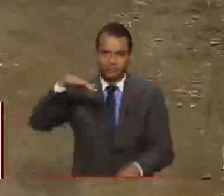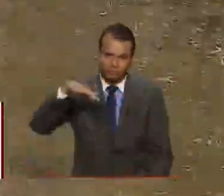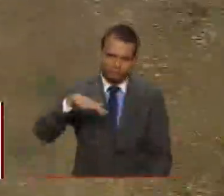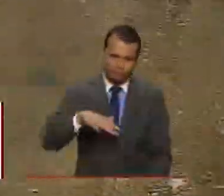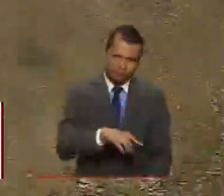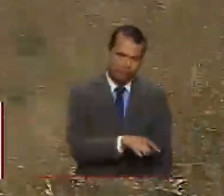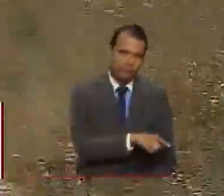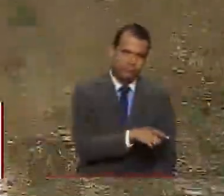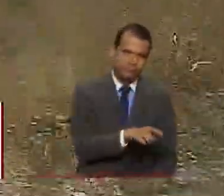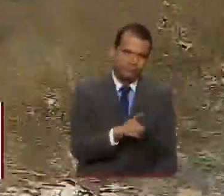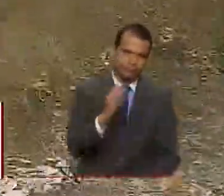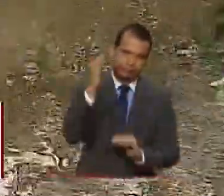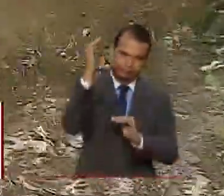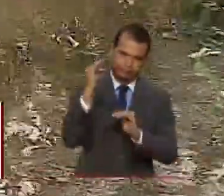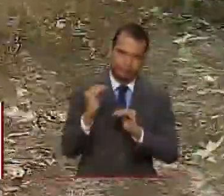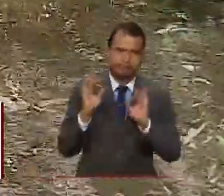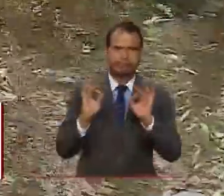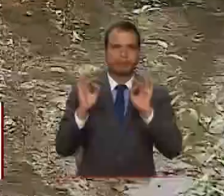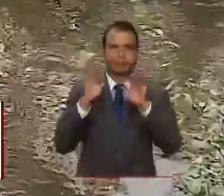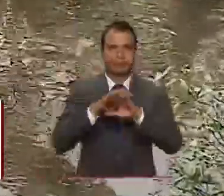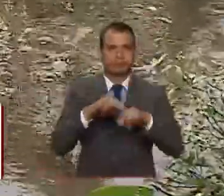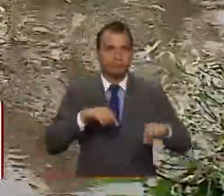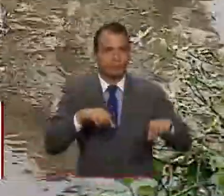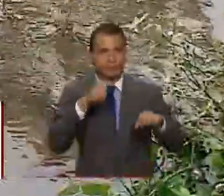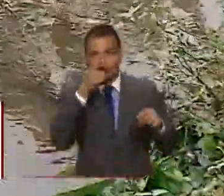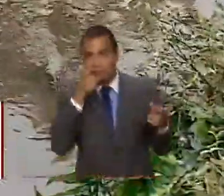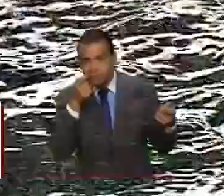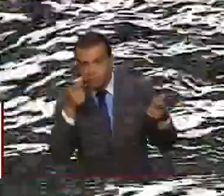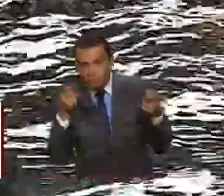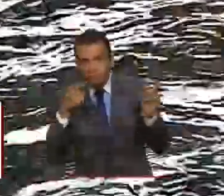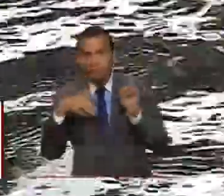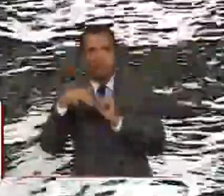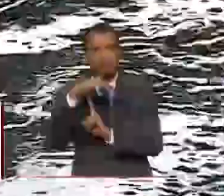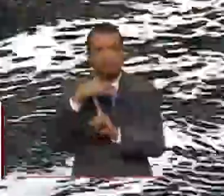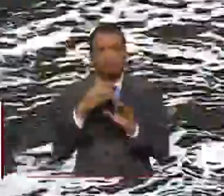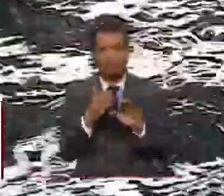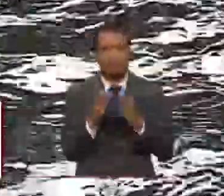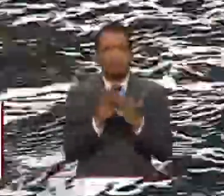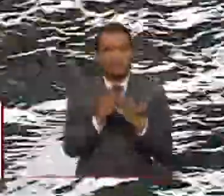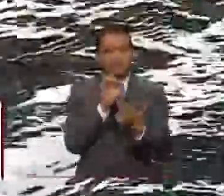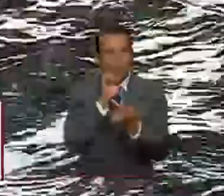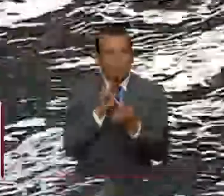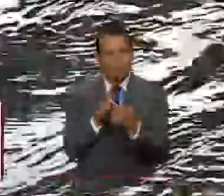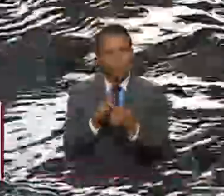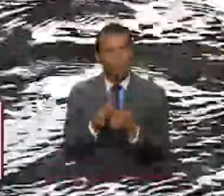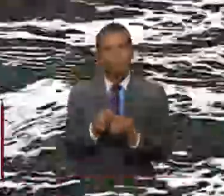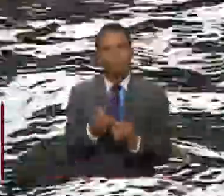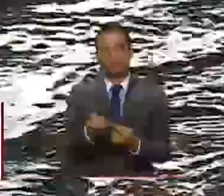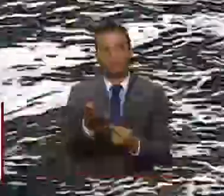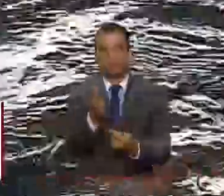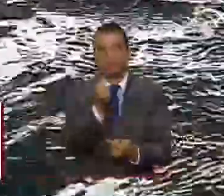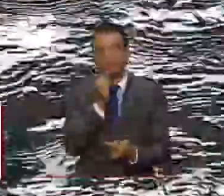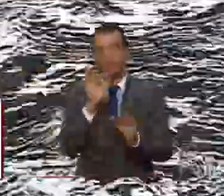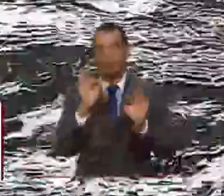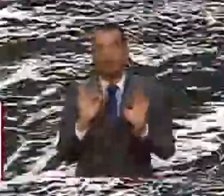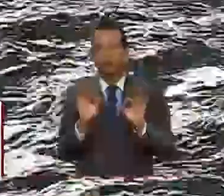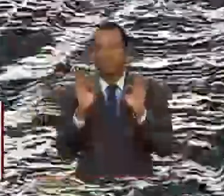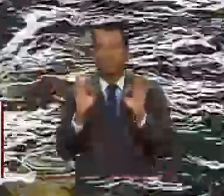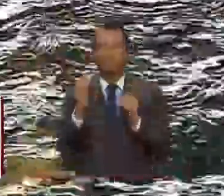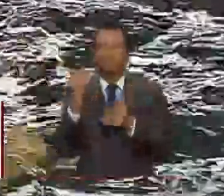parte urbana. La autoridad implementa el plan de saneamiento ambiental para mejorar paulatinamente la calidad del agua de los